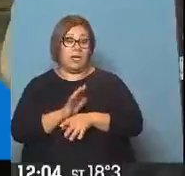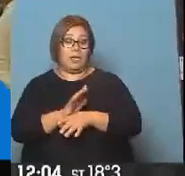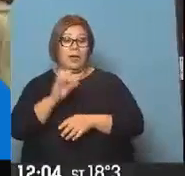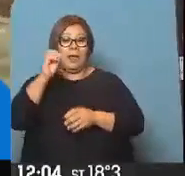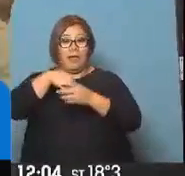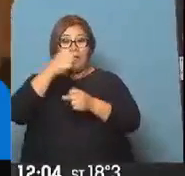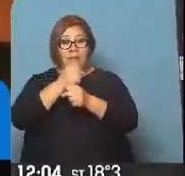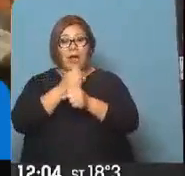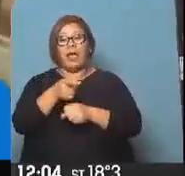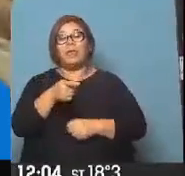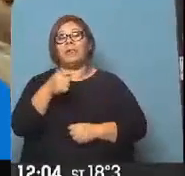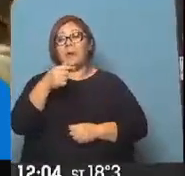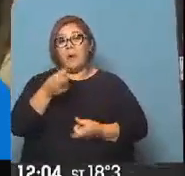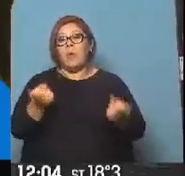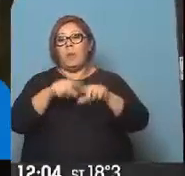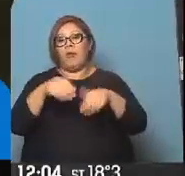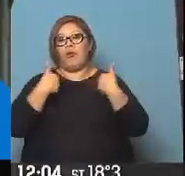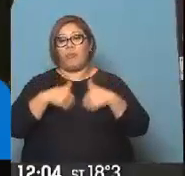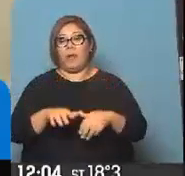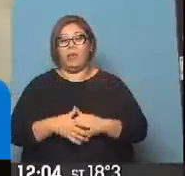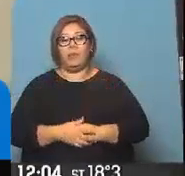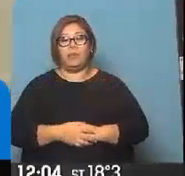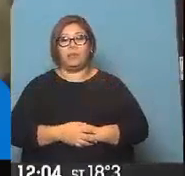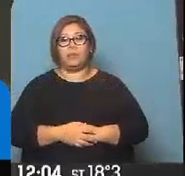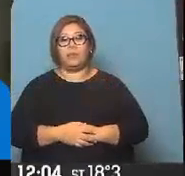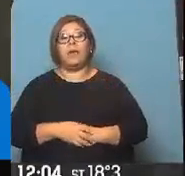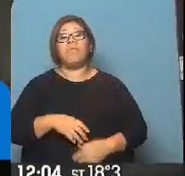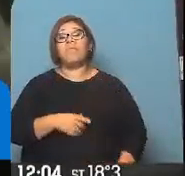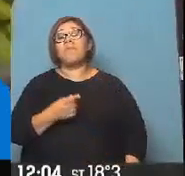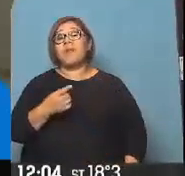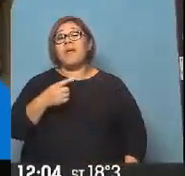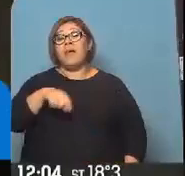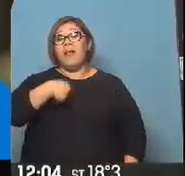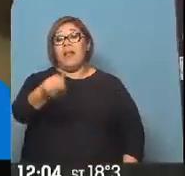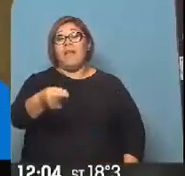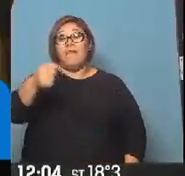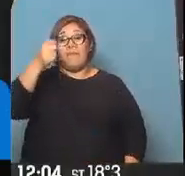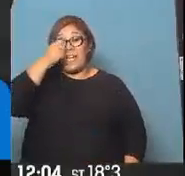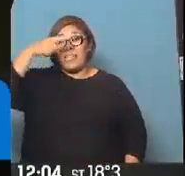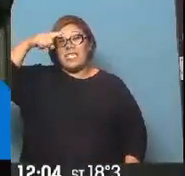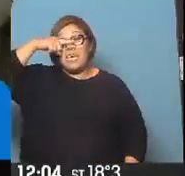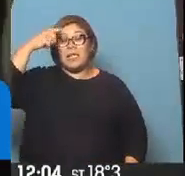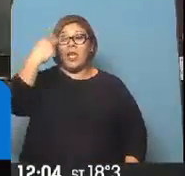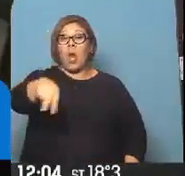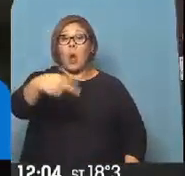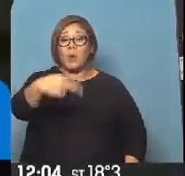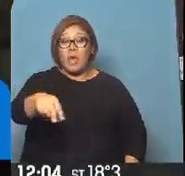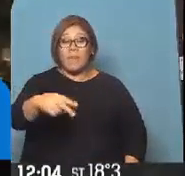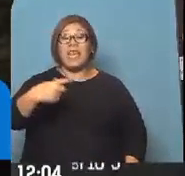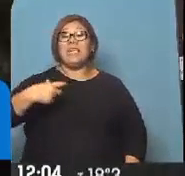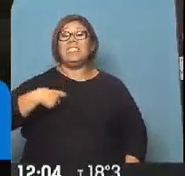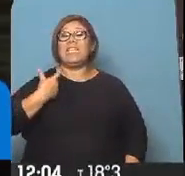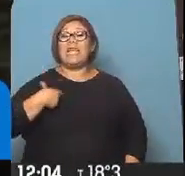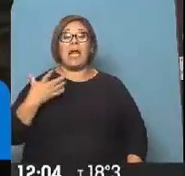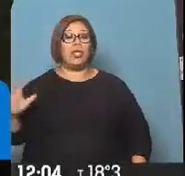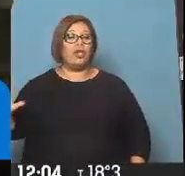los tripulantes de cabina de los controladores aéreos básicamente con una advertencia que el próximo 27 de noviembre todos los sindicatos del transporte